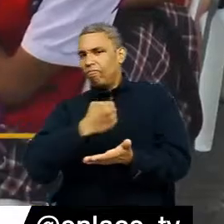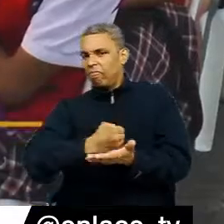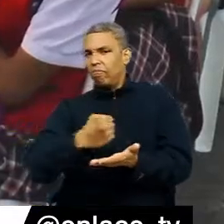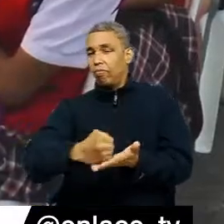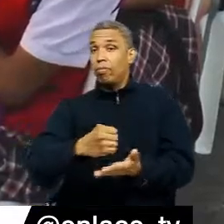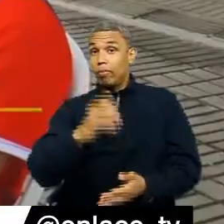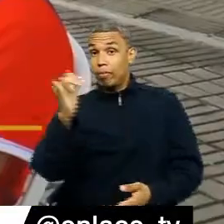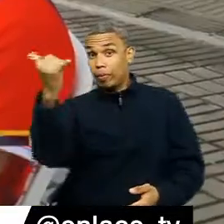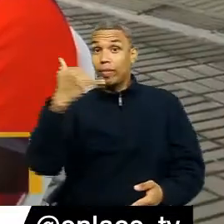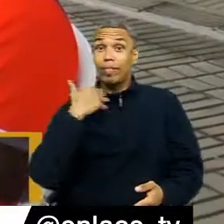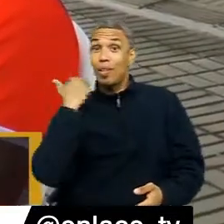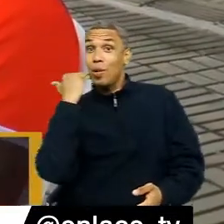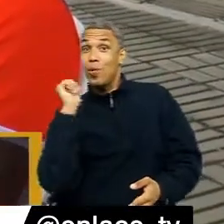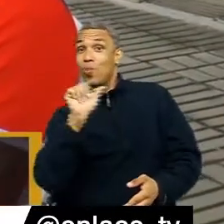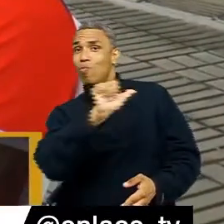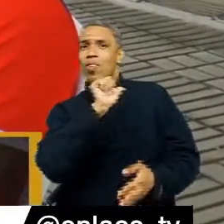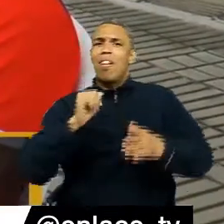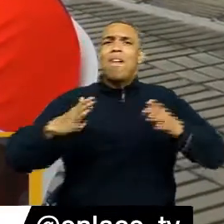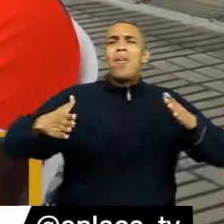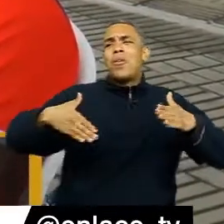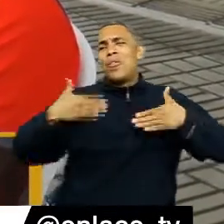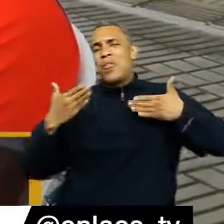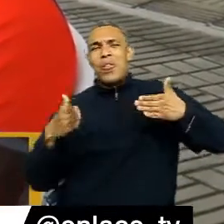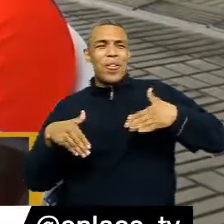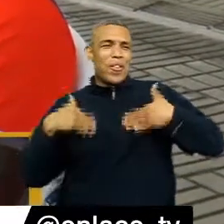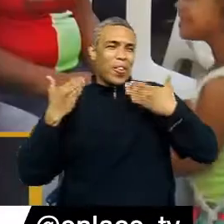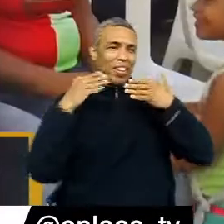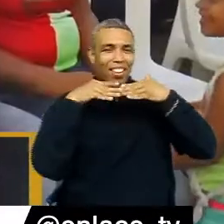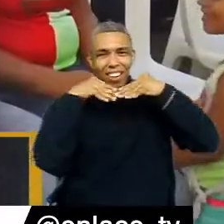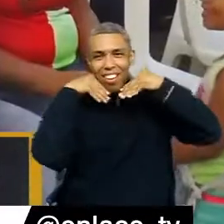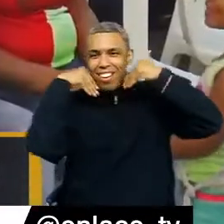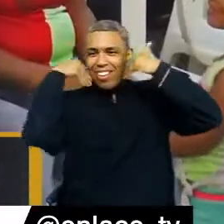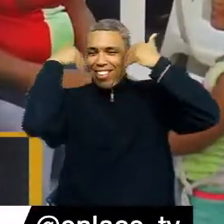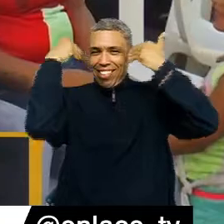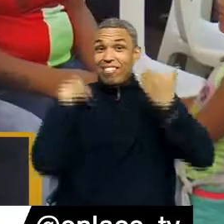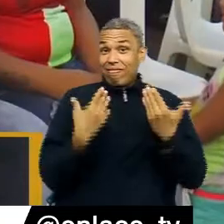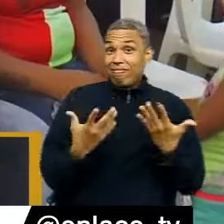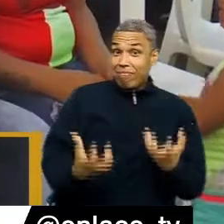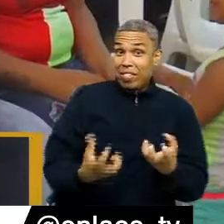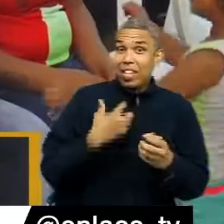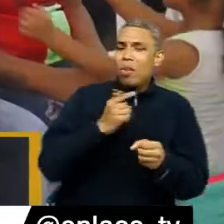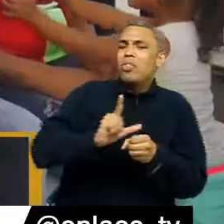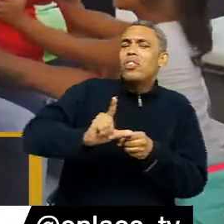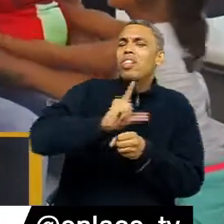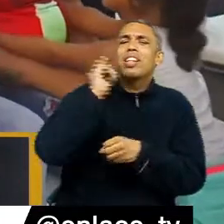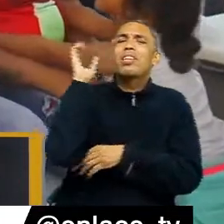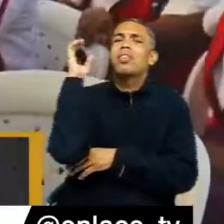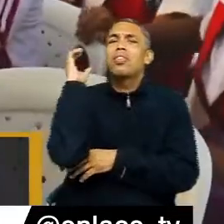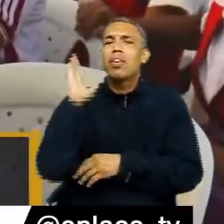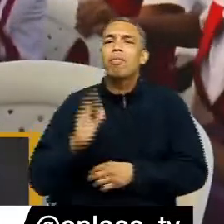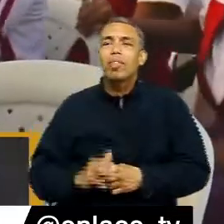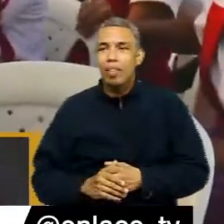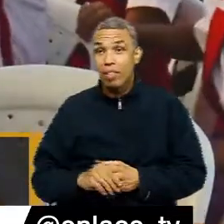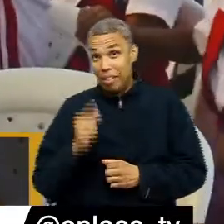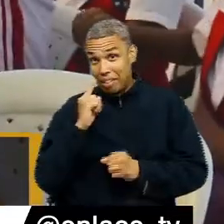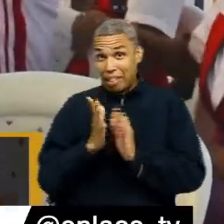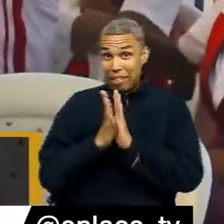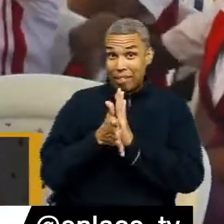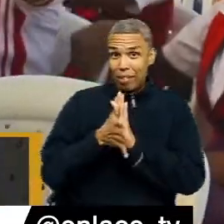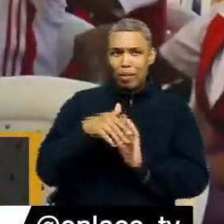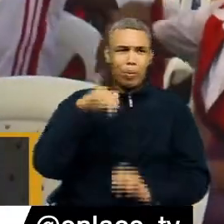rostros sonrientes lo decían todo. Ellas, por supuesto, expresaron lo que sentían en este día que para ellas será inolvidable. Sí, por fin,